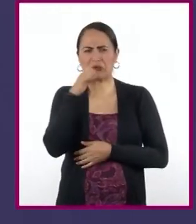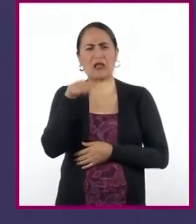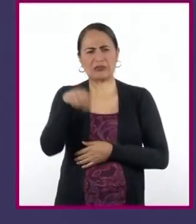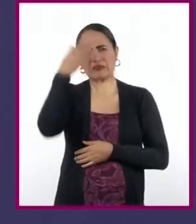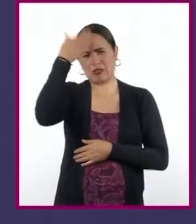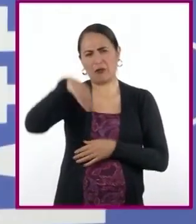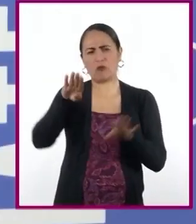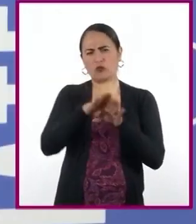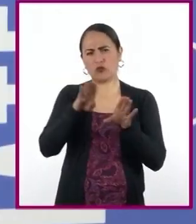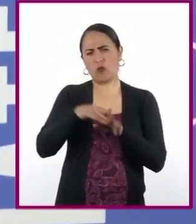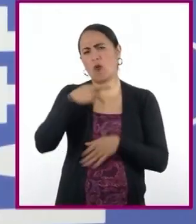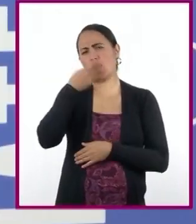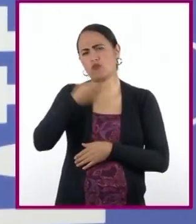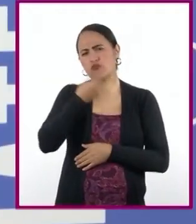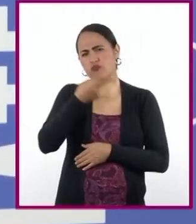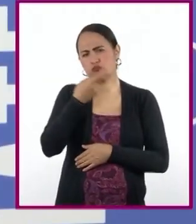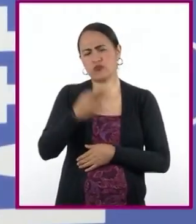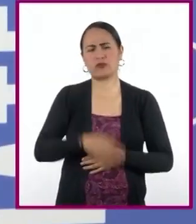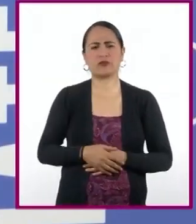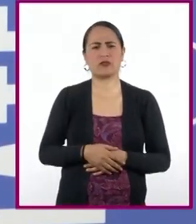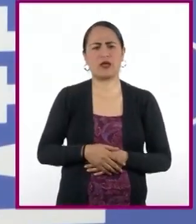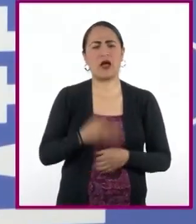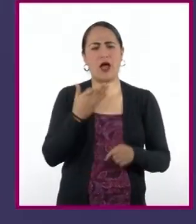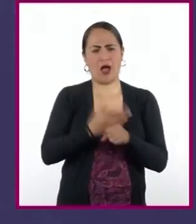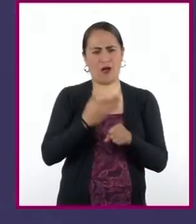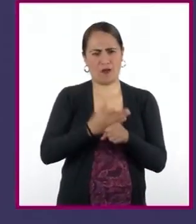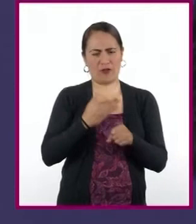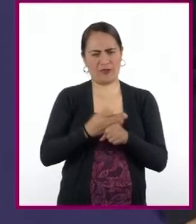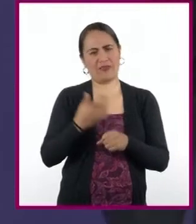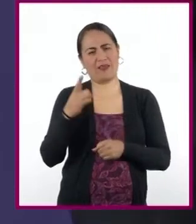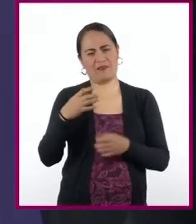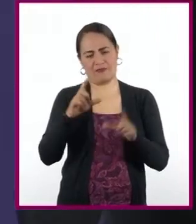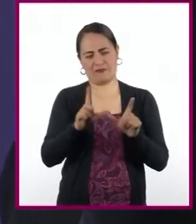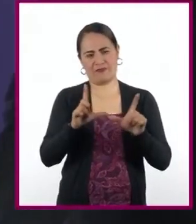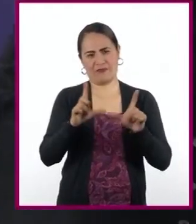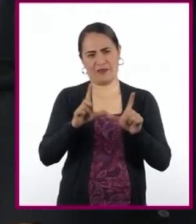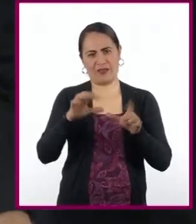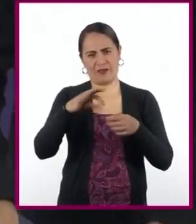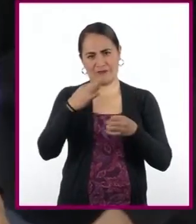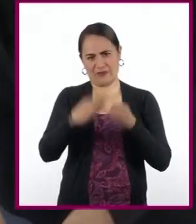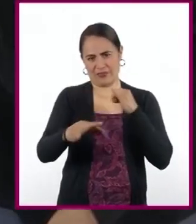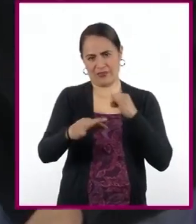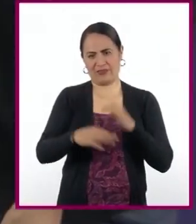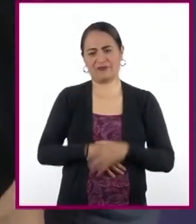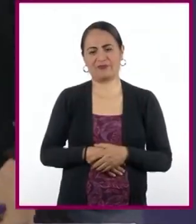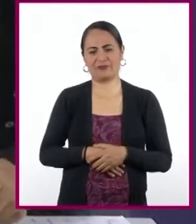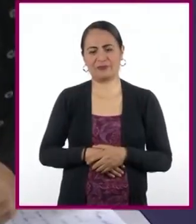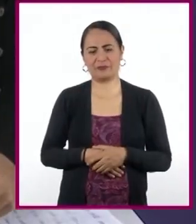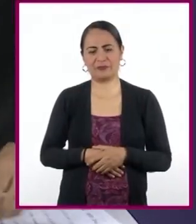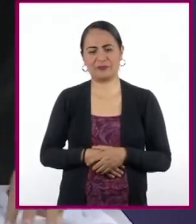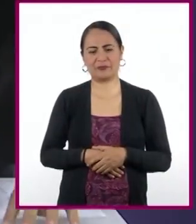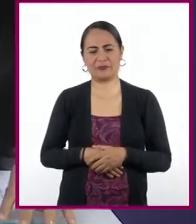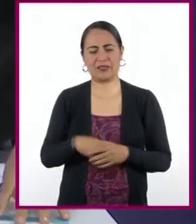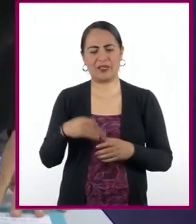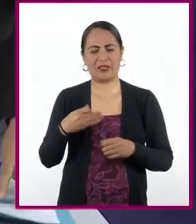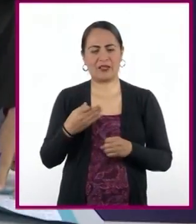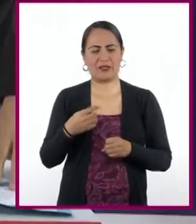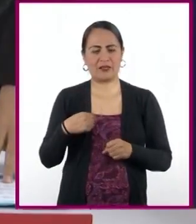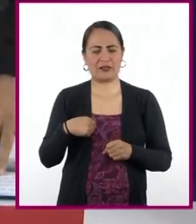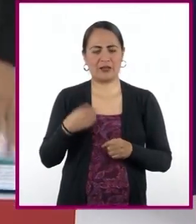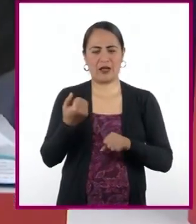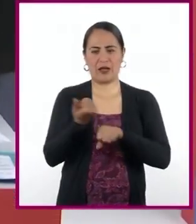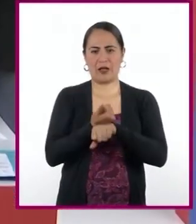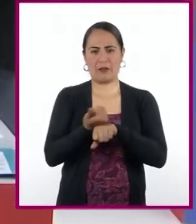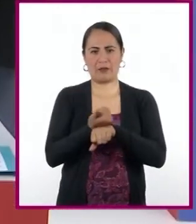contextos. Vamos por la última tarjeta. Ok. Bueno, pues me tocó a mí, ya estoy tirando aquí todo. La